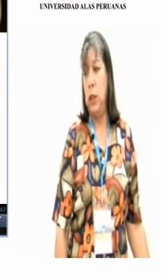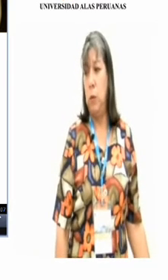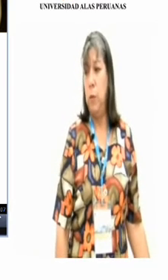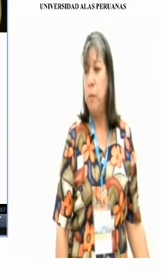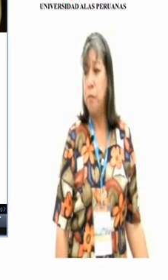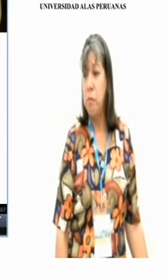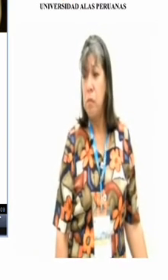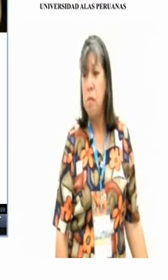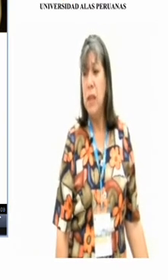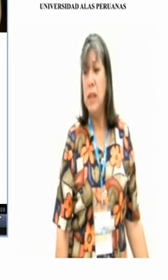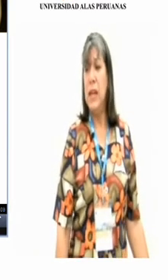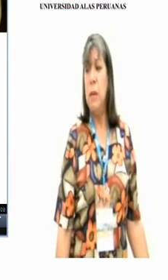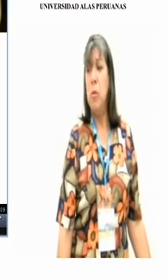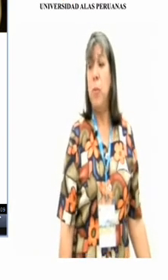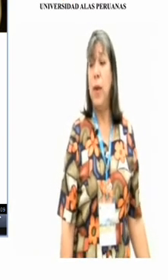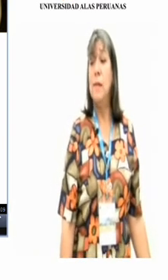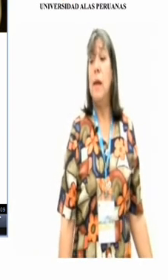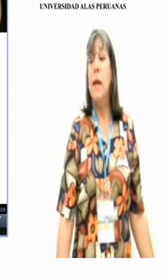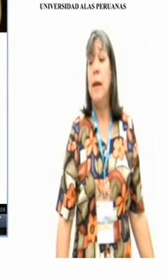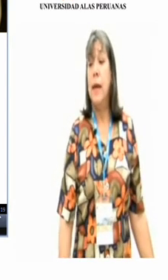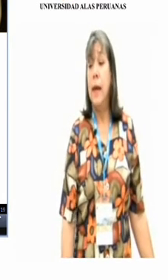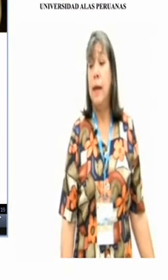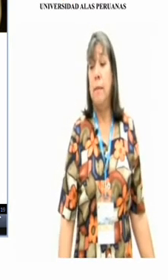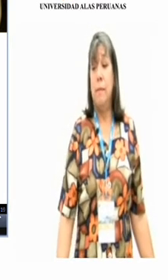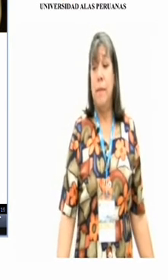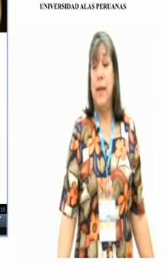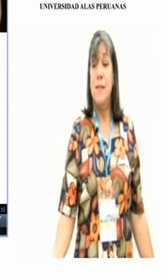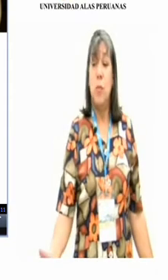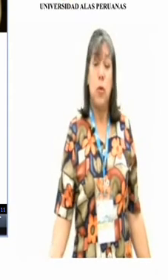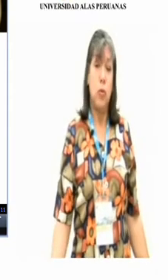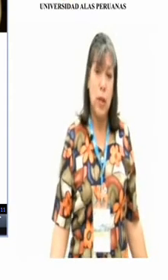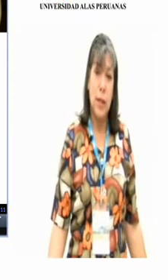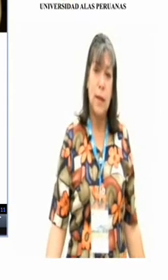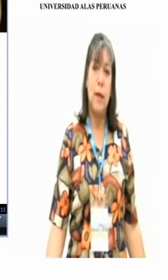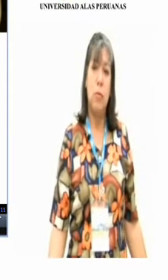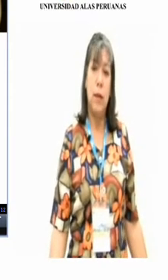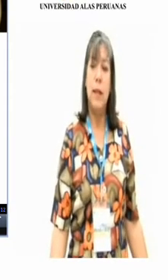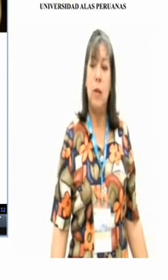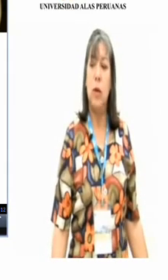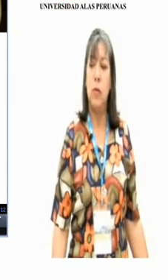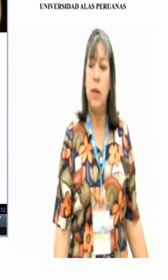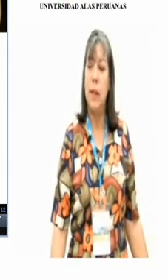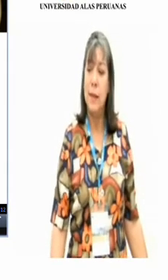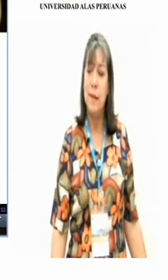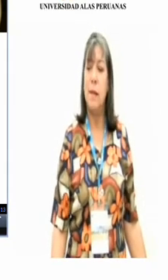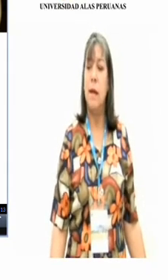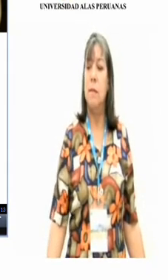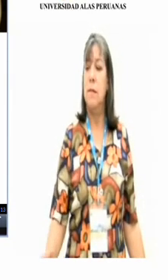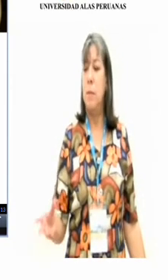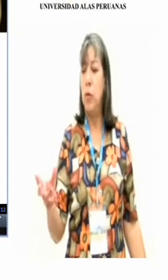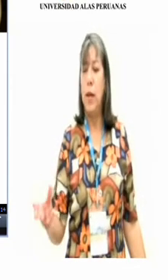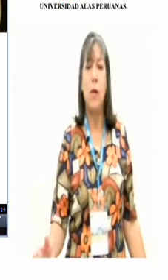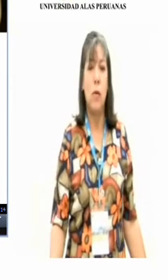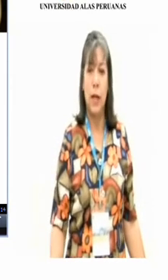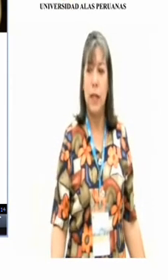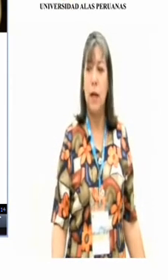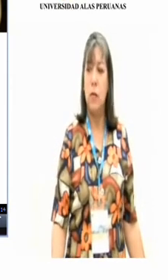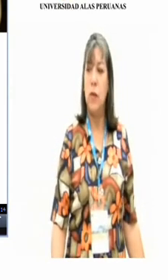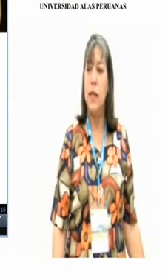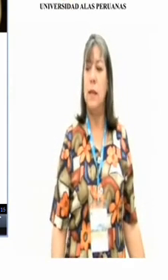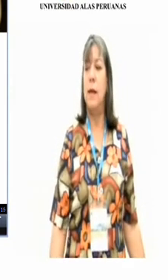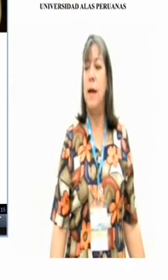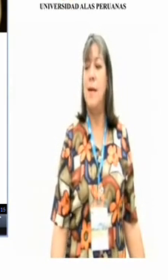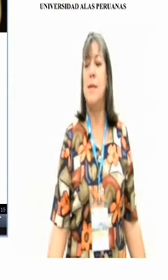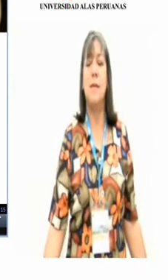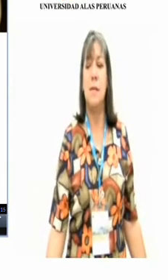planteamientos educativos. Tenemos, pues, que esa oportunidad que nos brinda la educación a distancia se pudiera